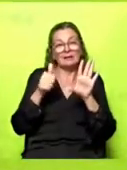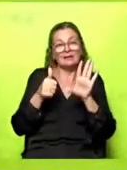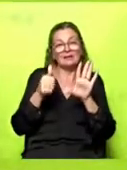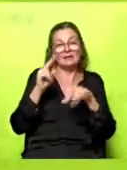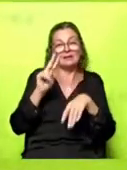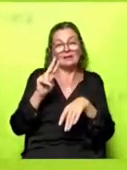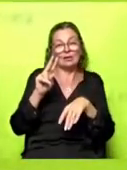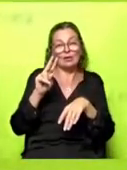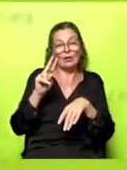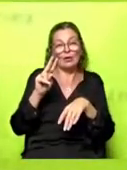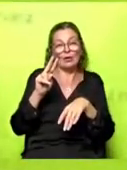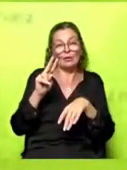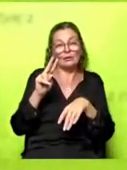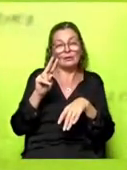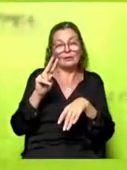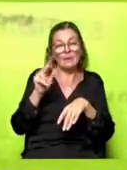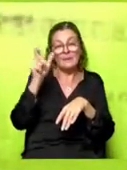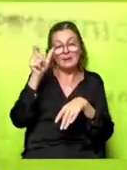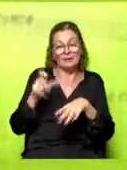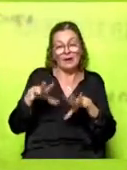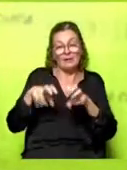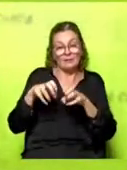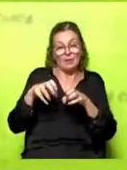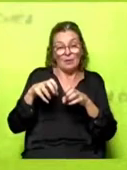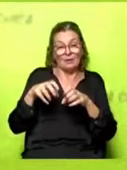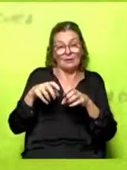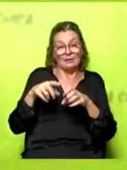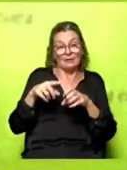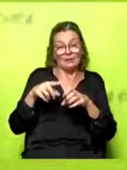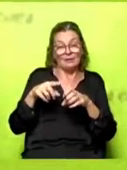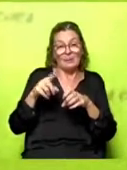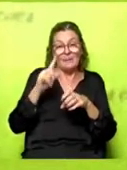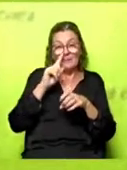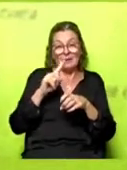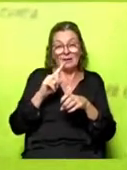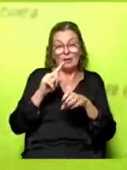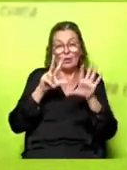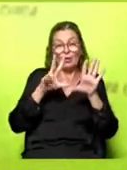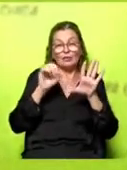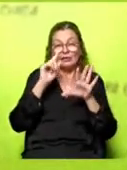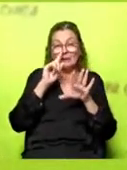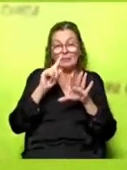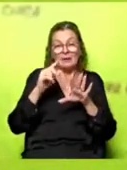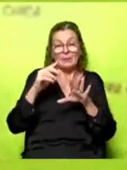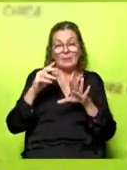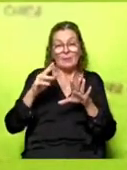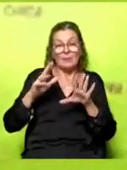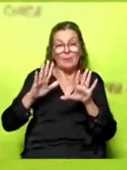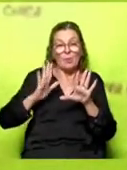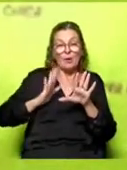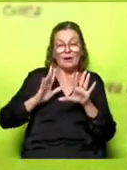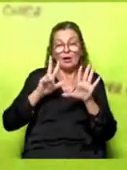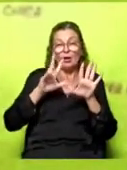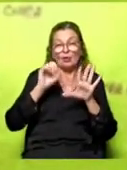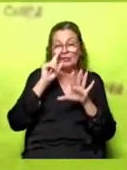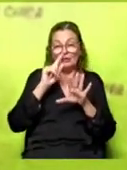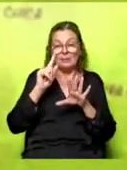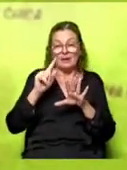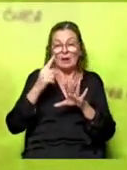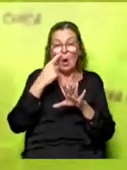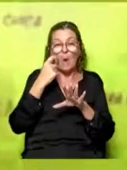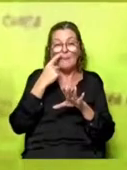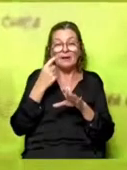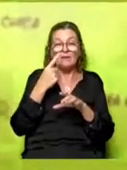162 personas que vivimos en asentamiento, 162.000, 80.000 mujeres, 80.000 hombres. De los varones